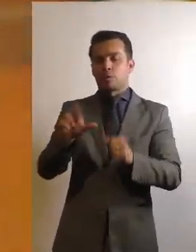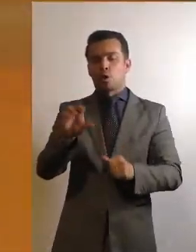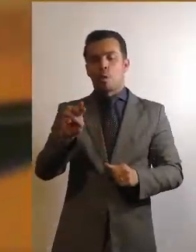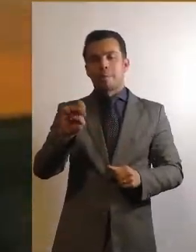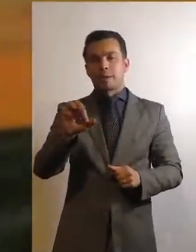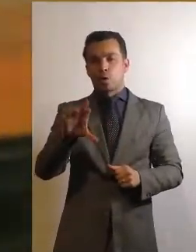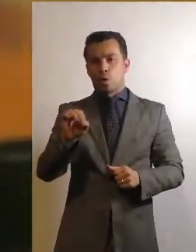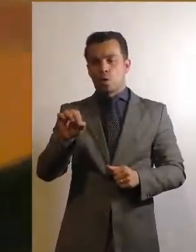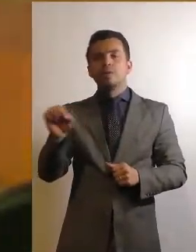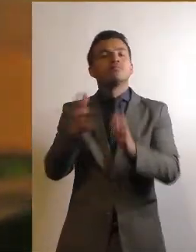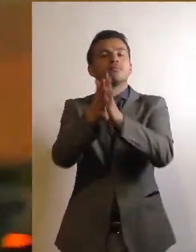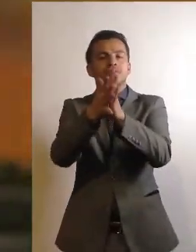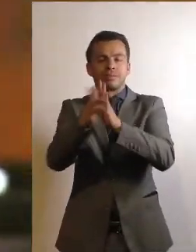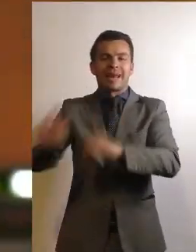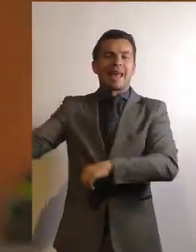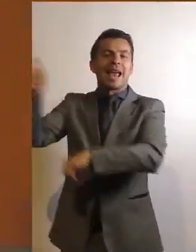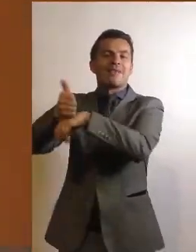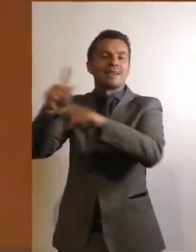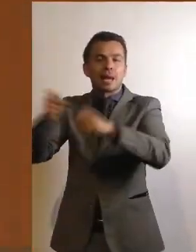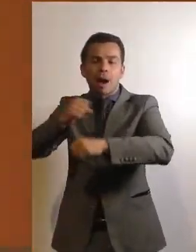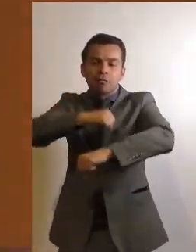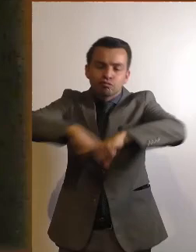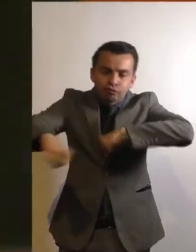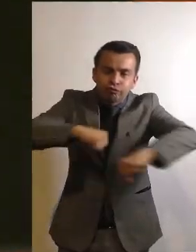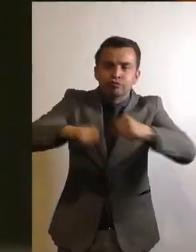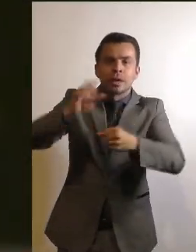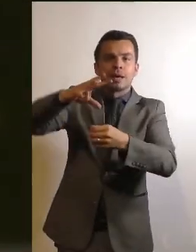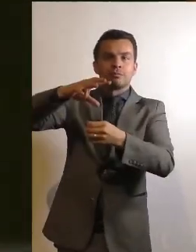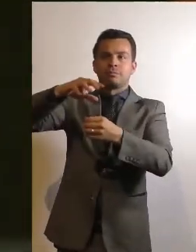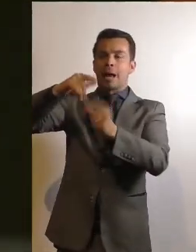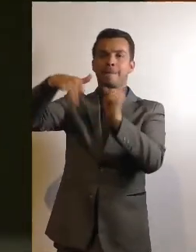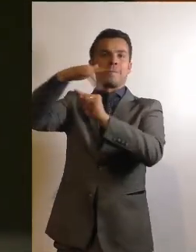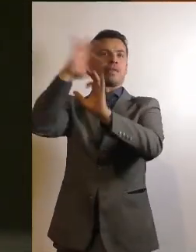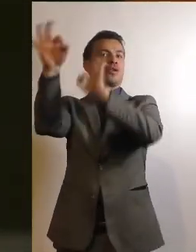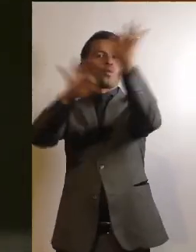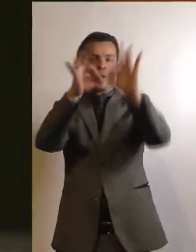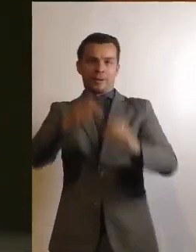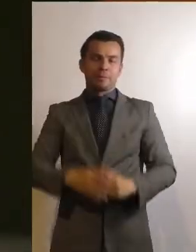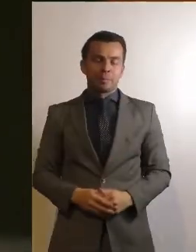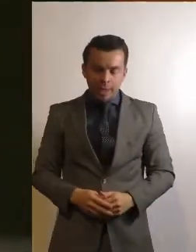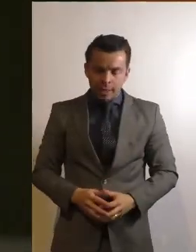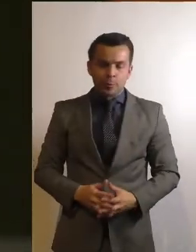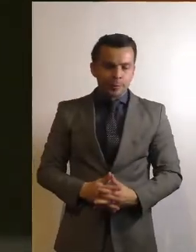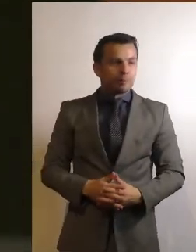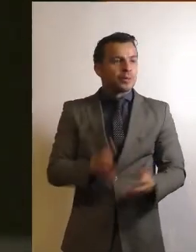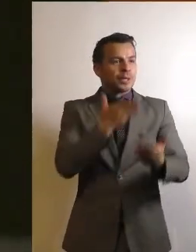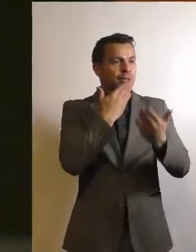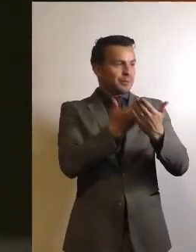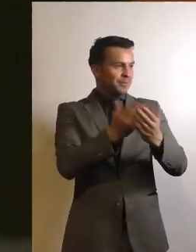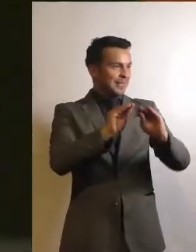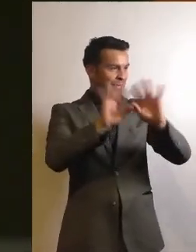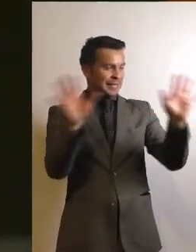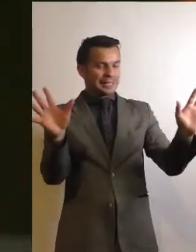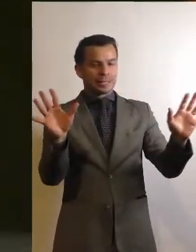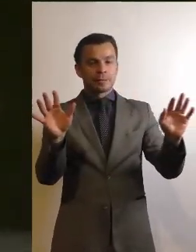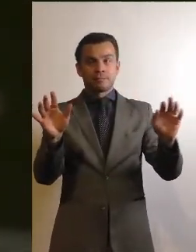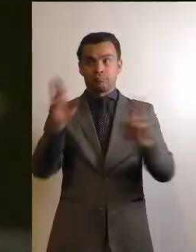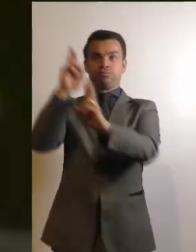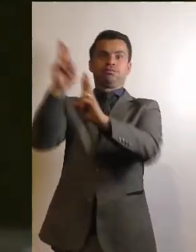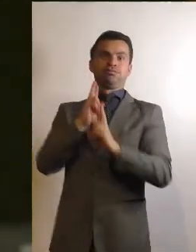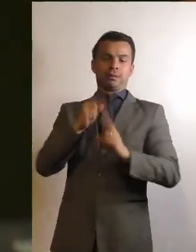Bueno, yo creo que ser reconocidos como la Universidad Verde es algo muy orgulloso, que nos tiene de